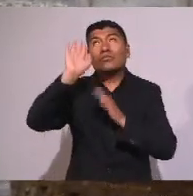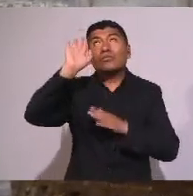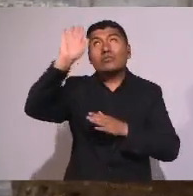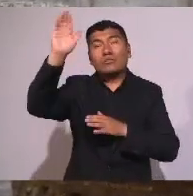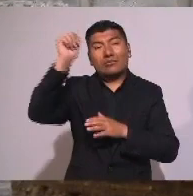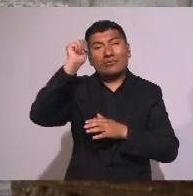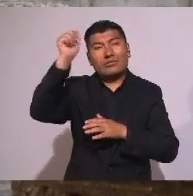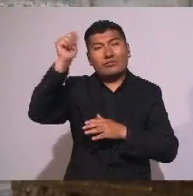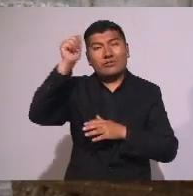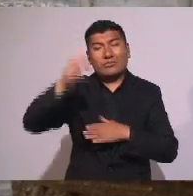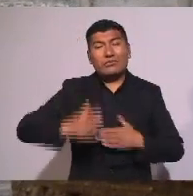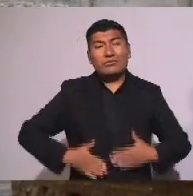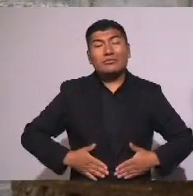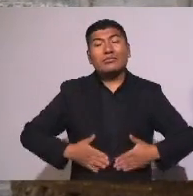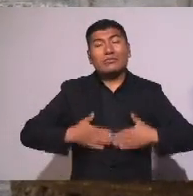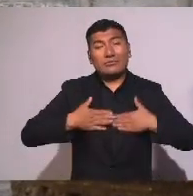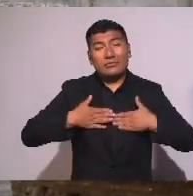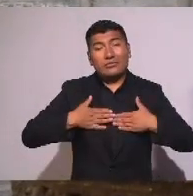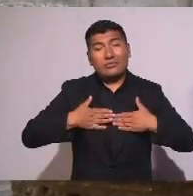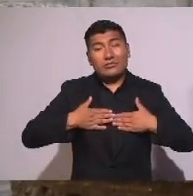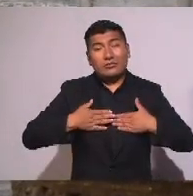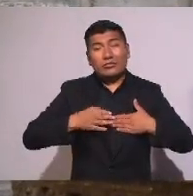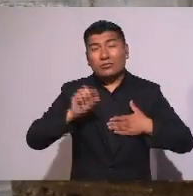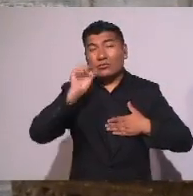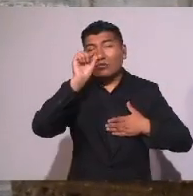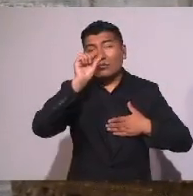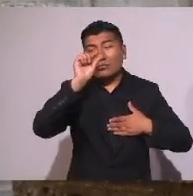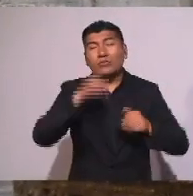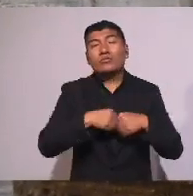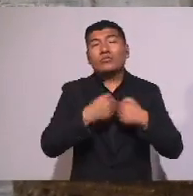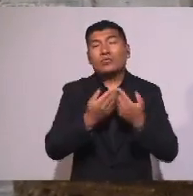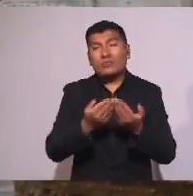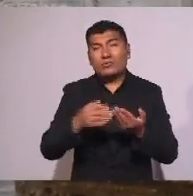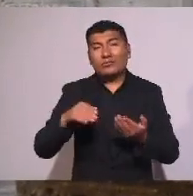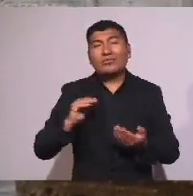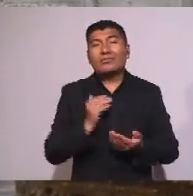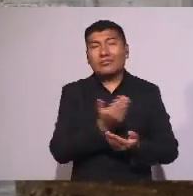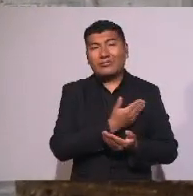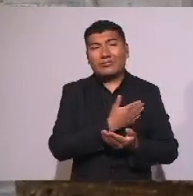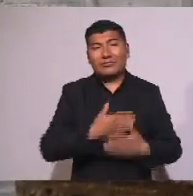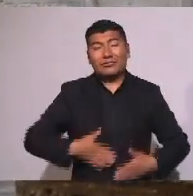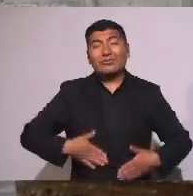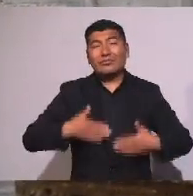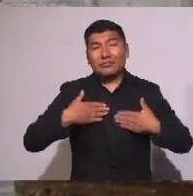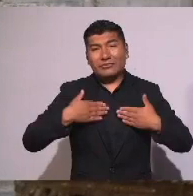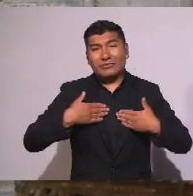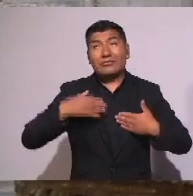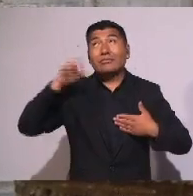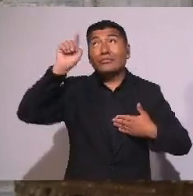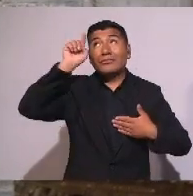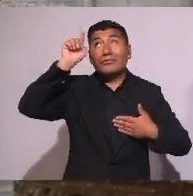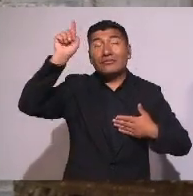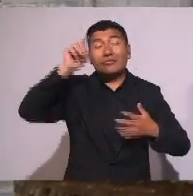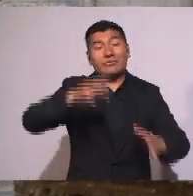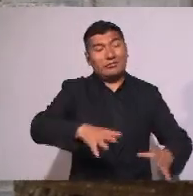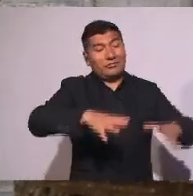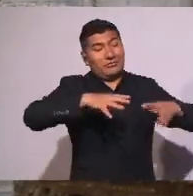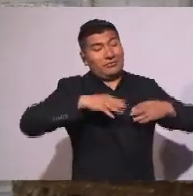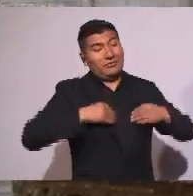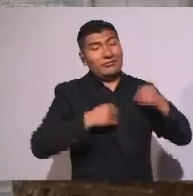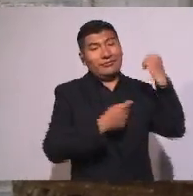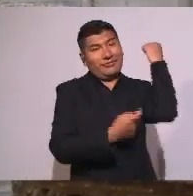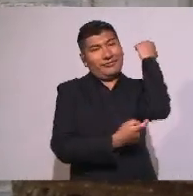propia vida un poco cómo es la nuestra. Él acepta las